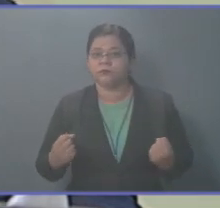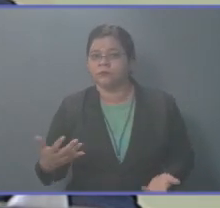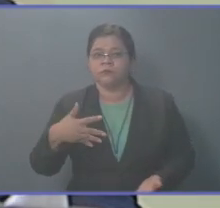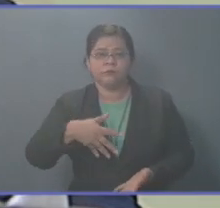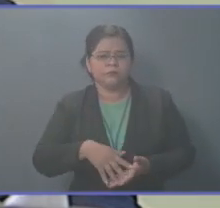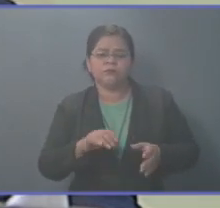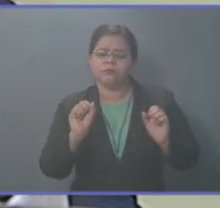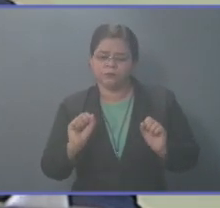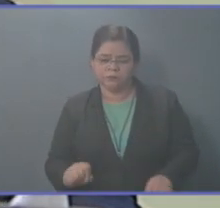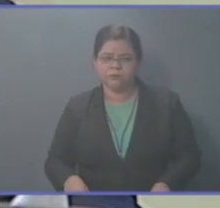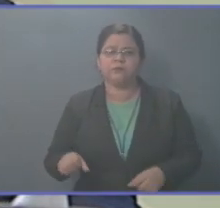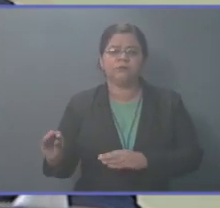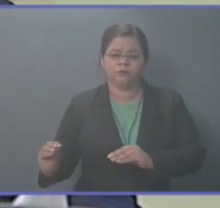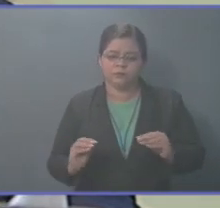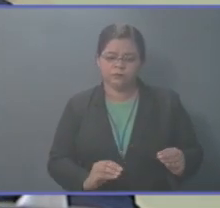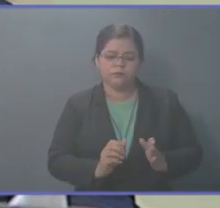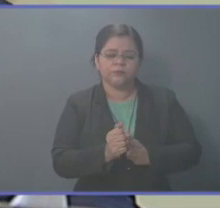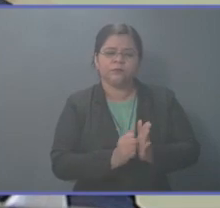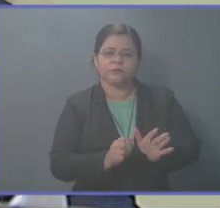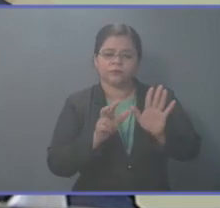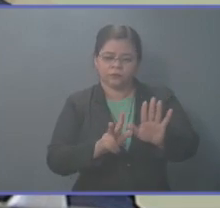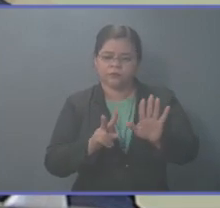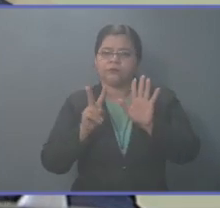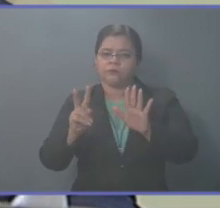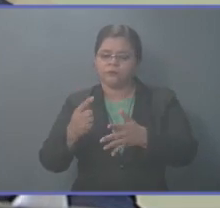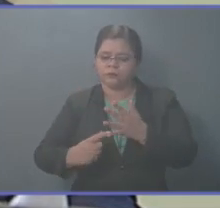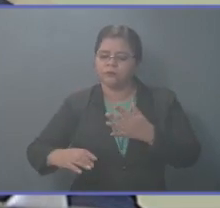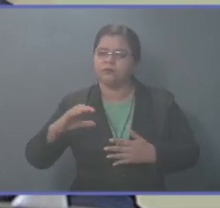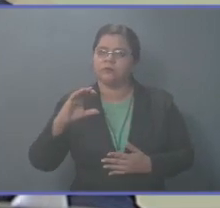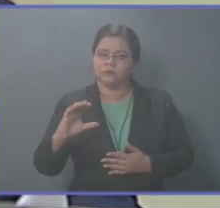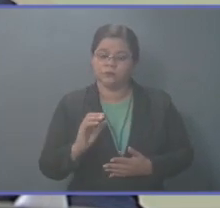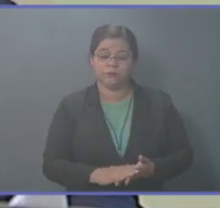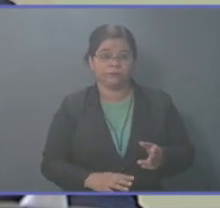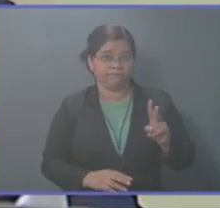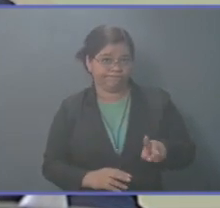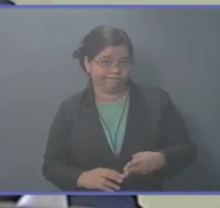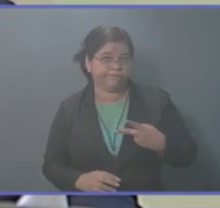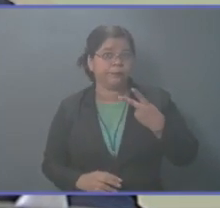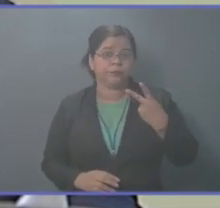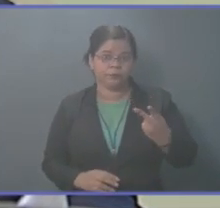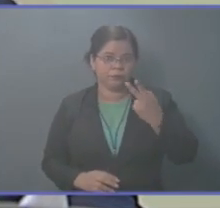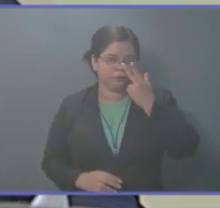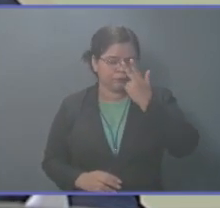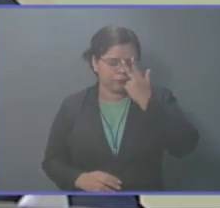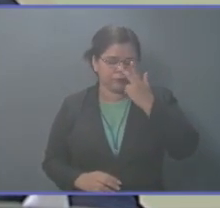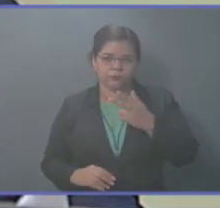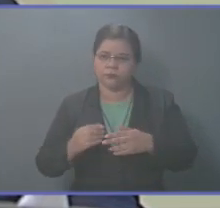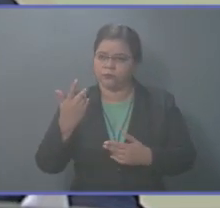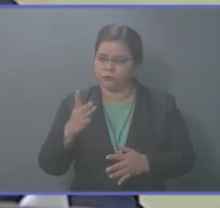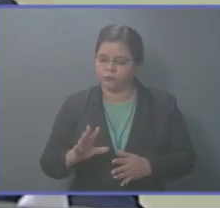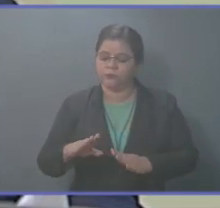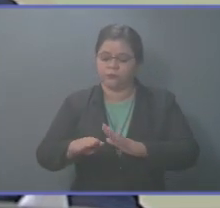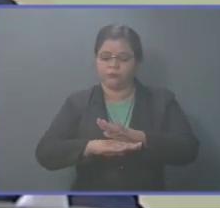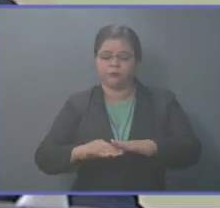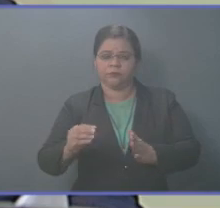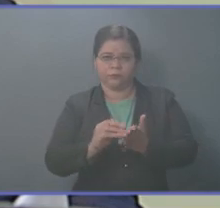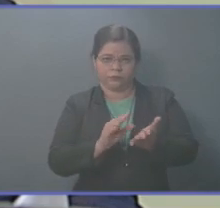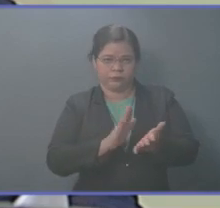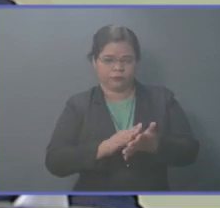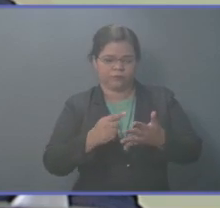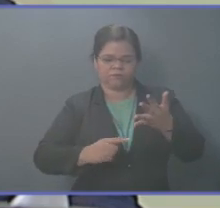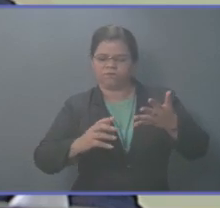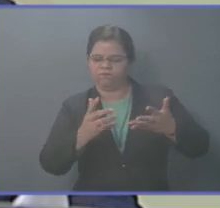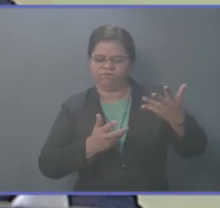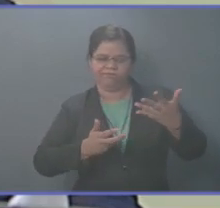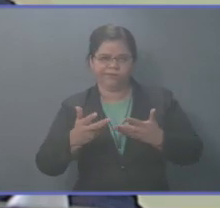tendrá la facultad de aplicar el artículo 87 de la Constitución. Segundo, argumentos de los demandantes. Respecto a la inconstitucionalidad del